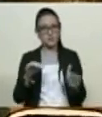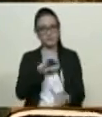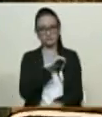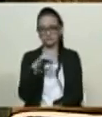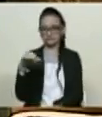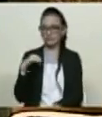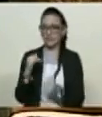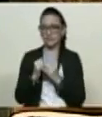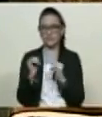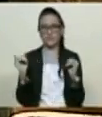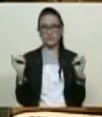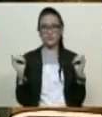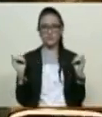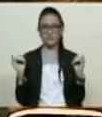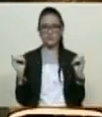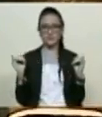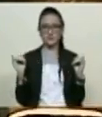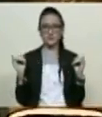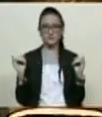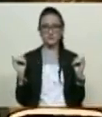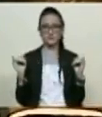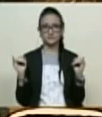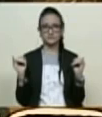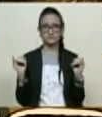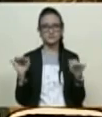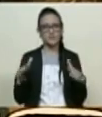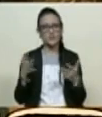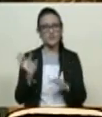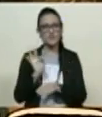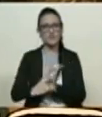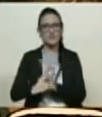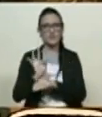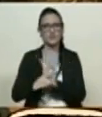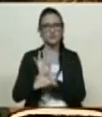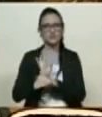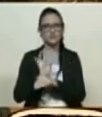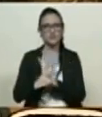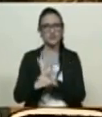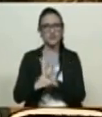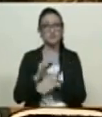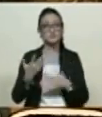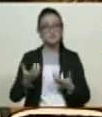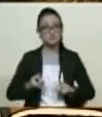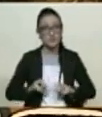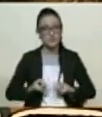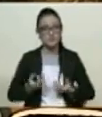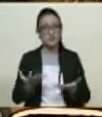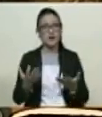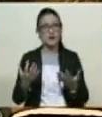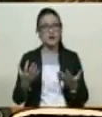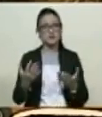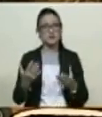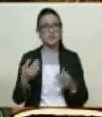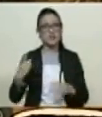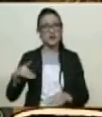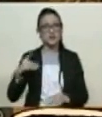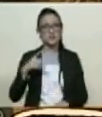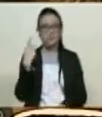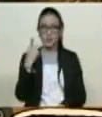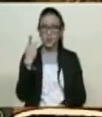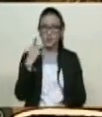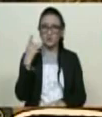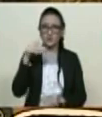e independiente, cuya función, entre otras, es garantizar el ejercicio pleno del derecho político al